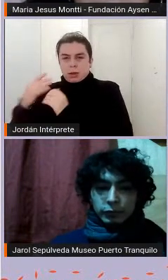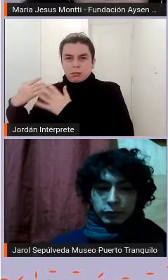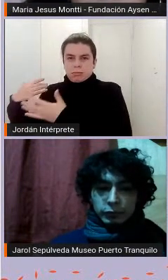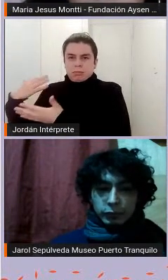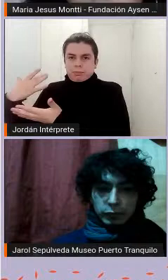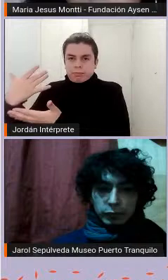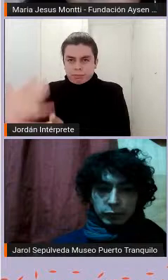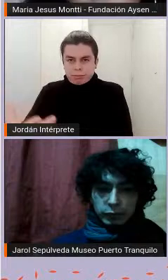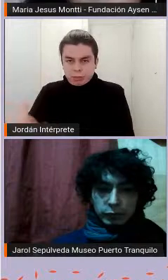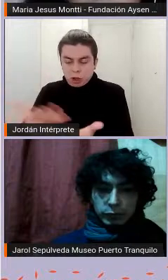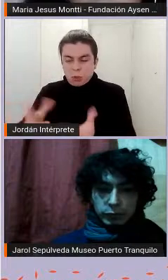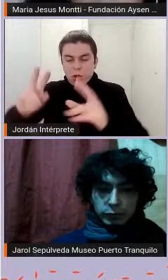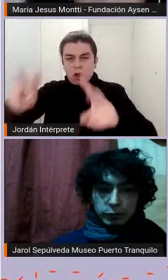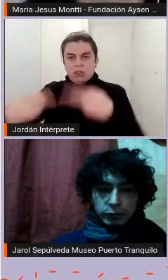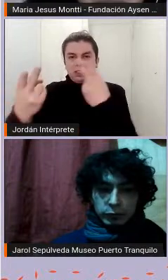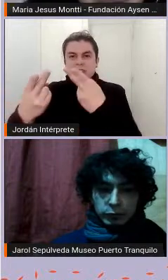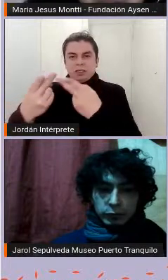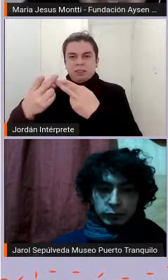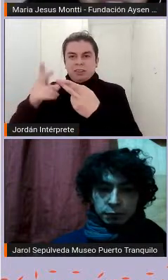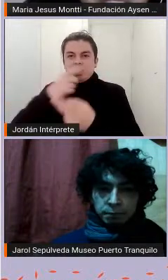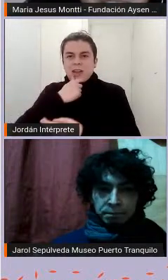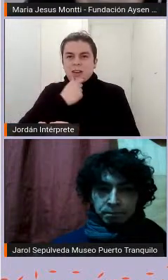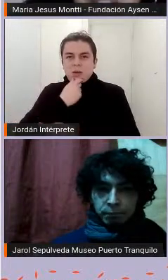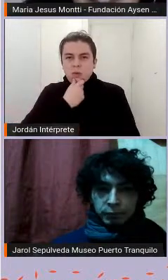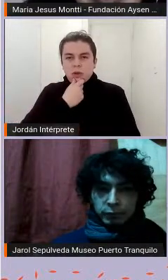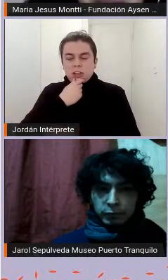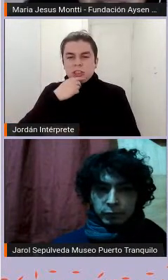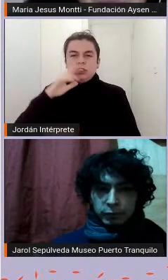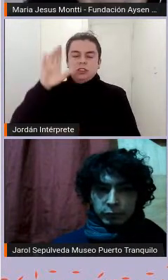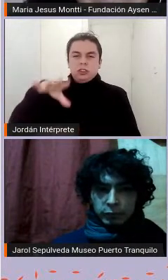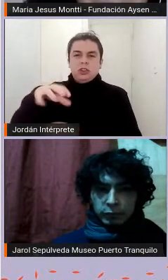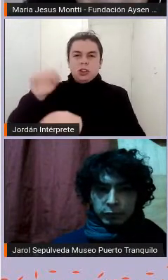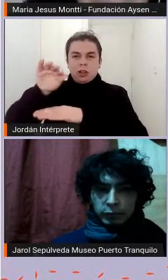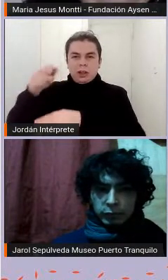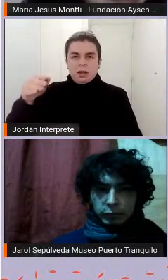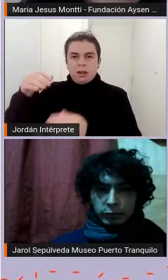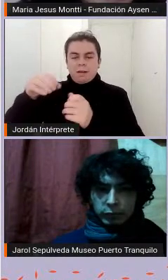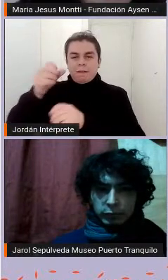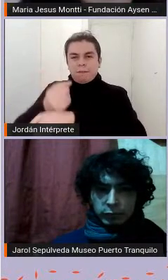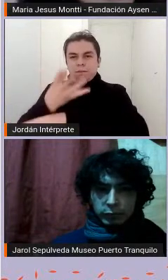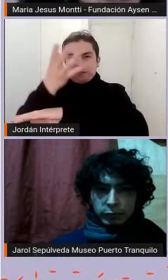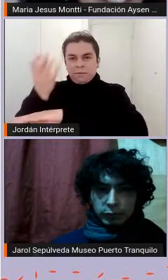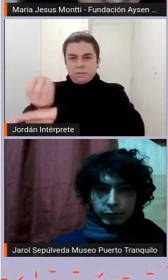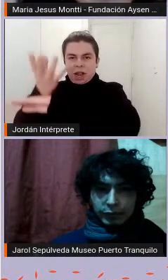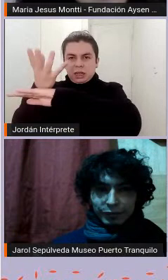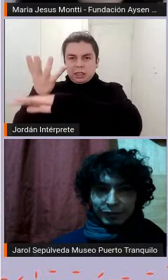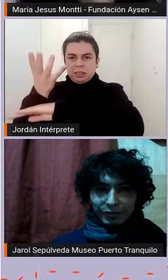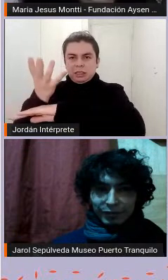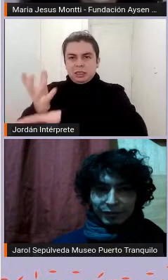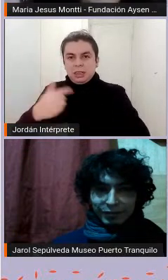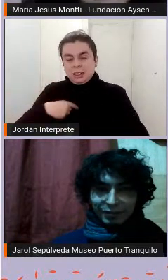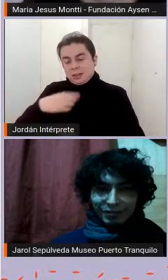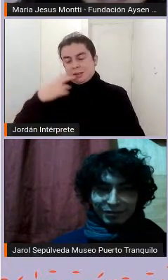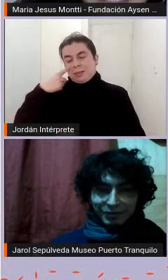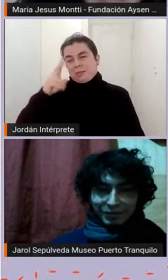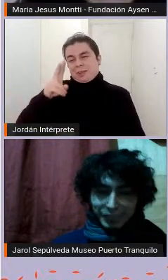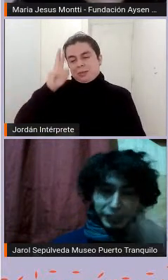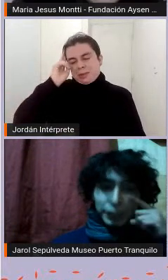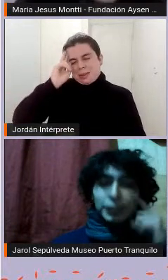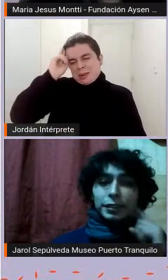de la ballena. Lo pueden encontrar en YouTube, se llama Fragmentos de Bitácora. Me da mucha nostalgia verlo.